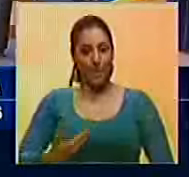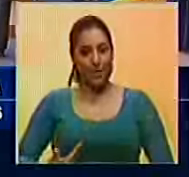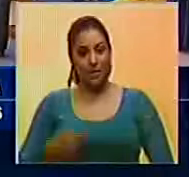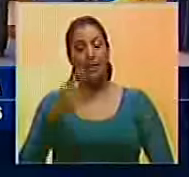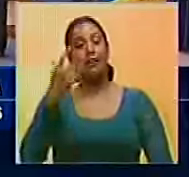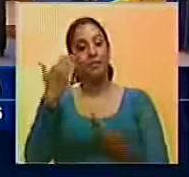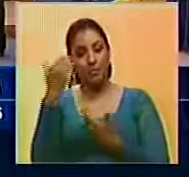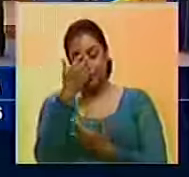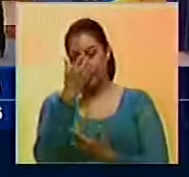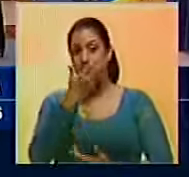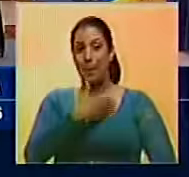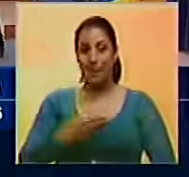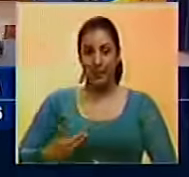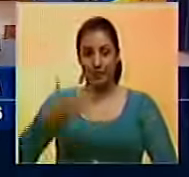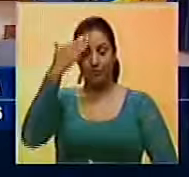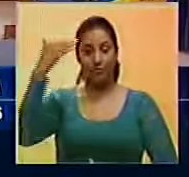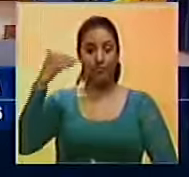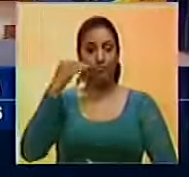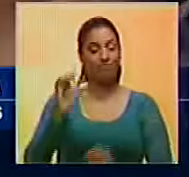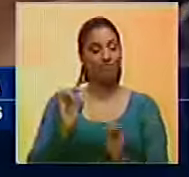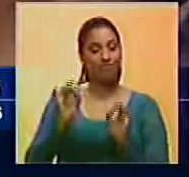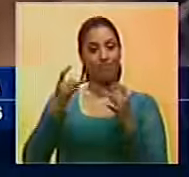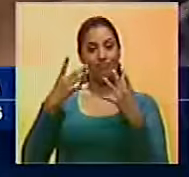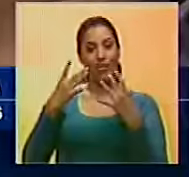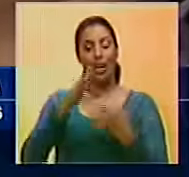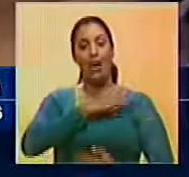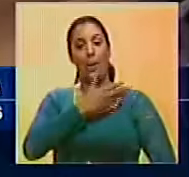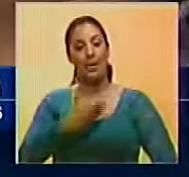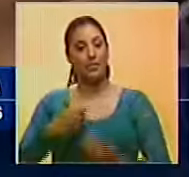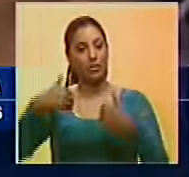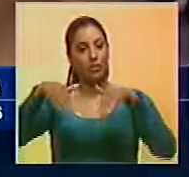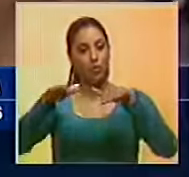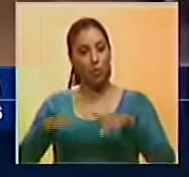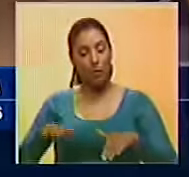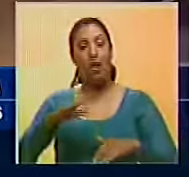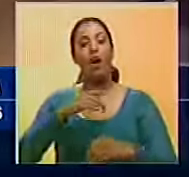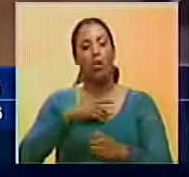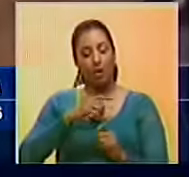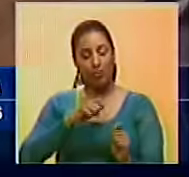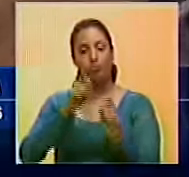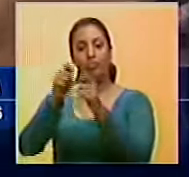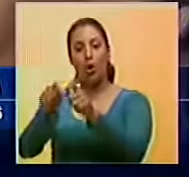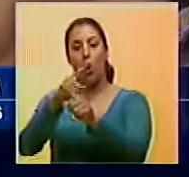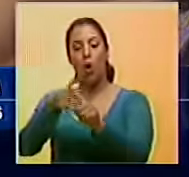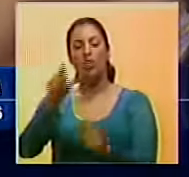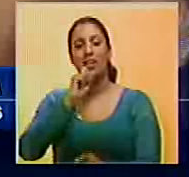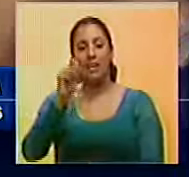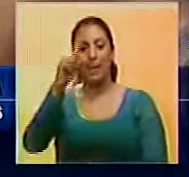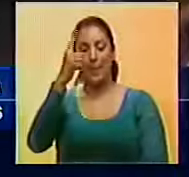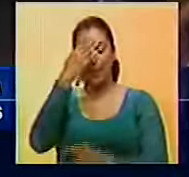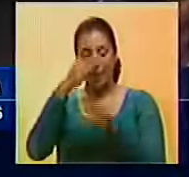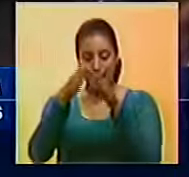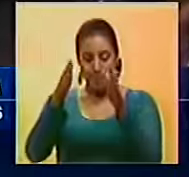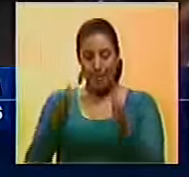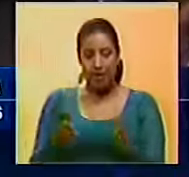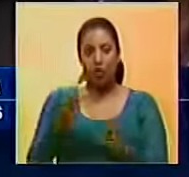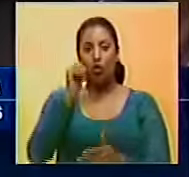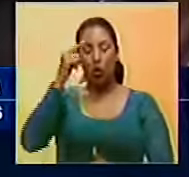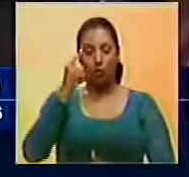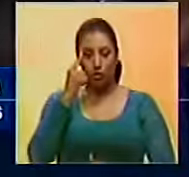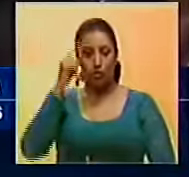esta manera, la presidenta ha quedado sin poderes como jefa de Estado, los cuales fueron transferidos al primer ministro